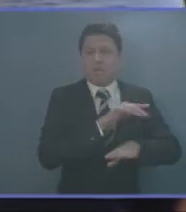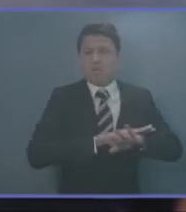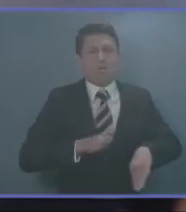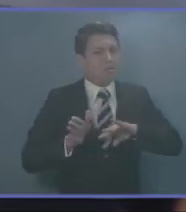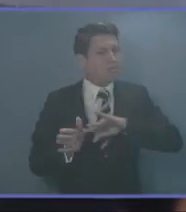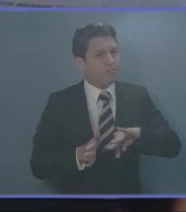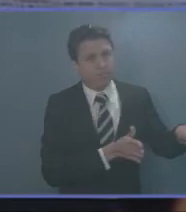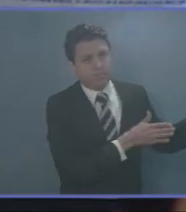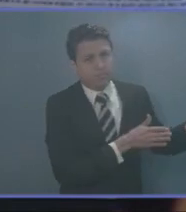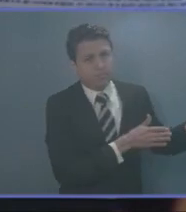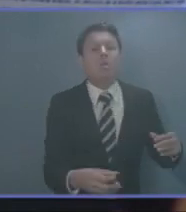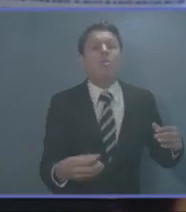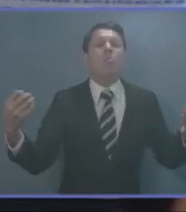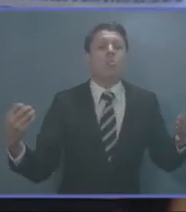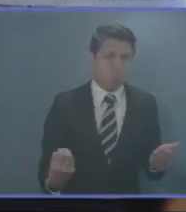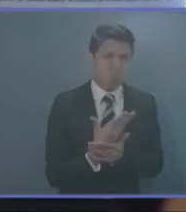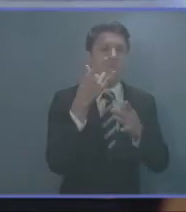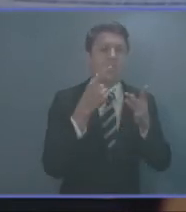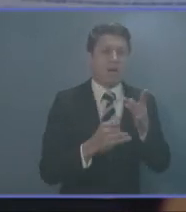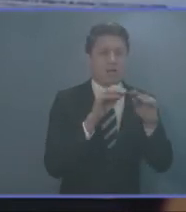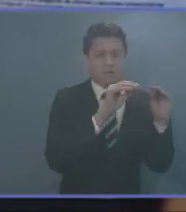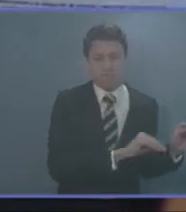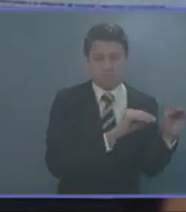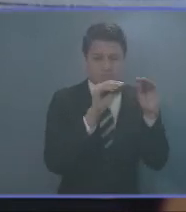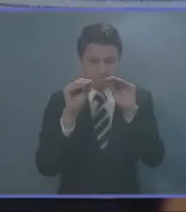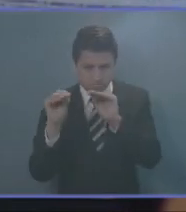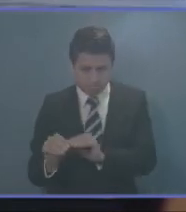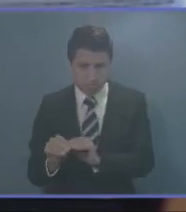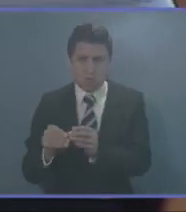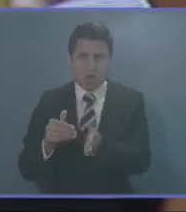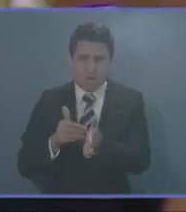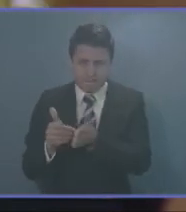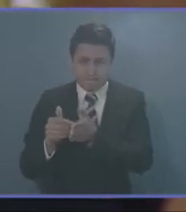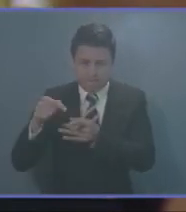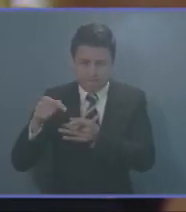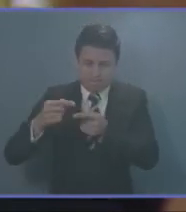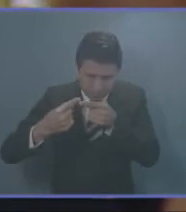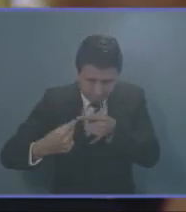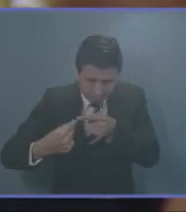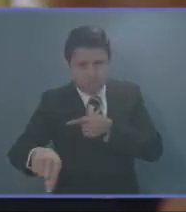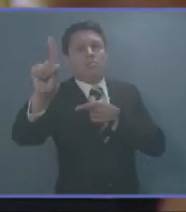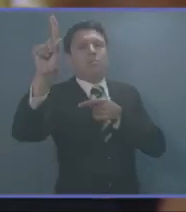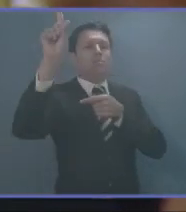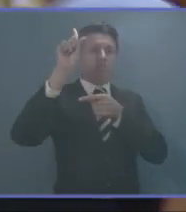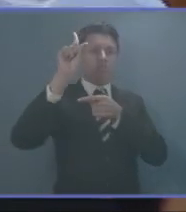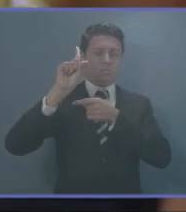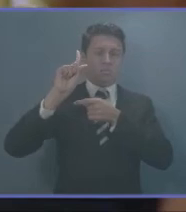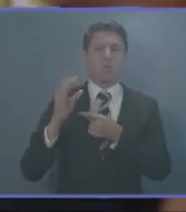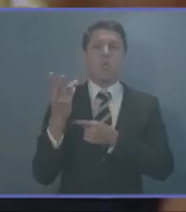del departamento de San Salvador, la tarifa general de arbitrios del municipio